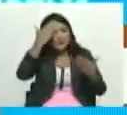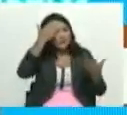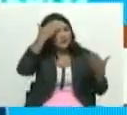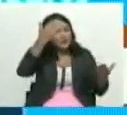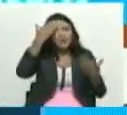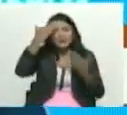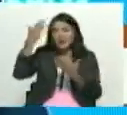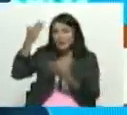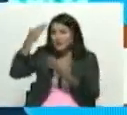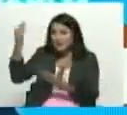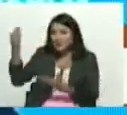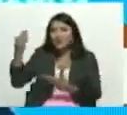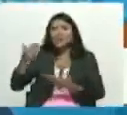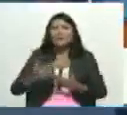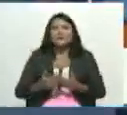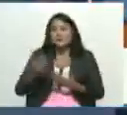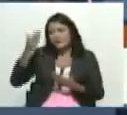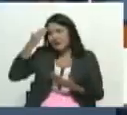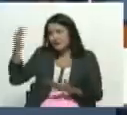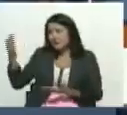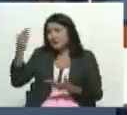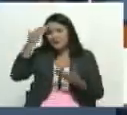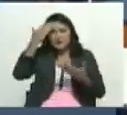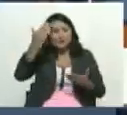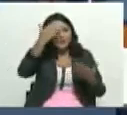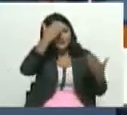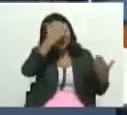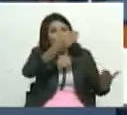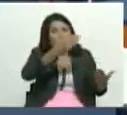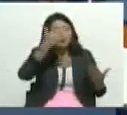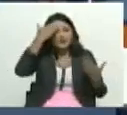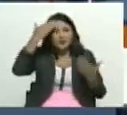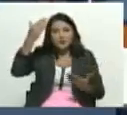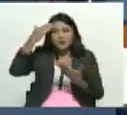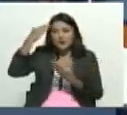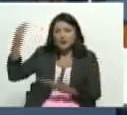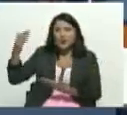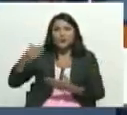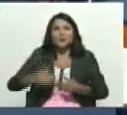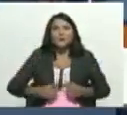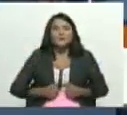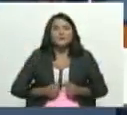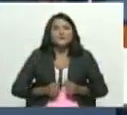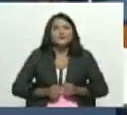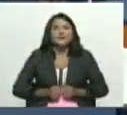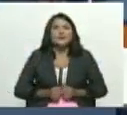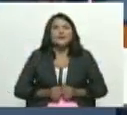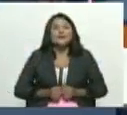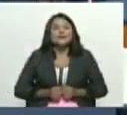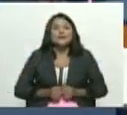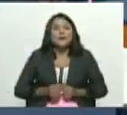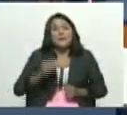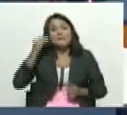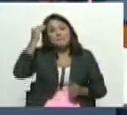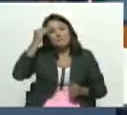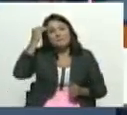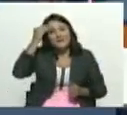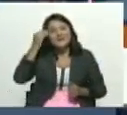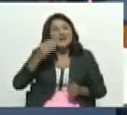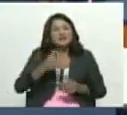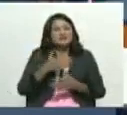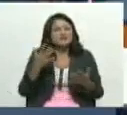Beto Tania Fernando nos corresponde reflexionar conversar un poco sobre la